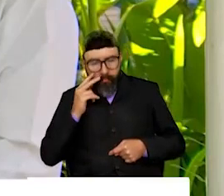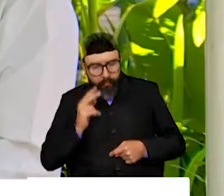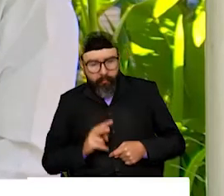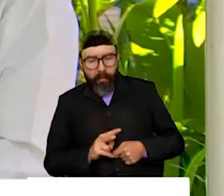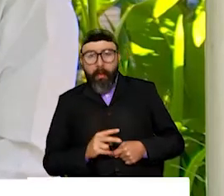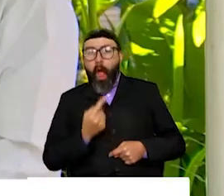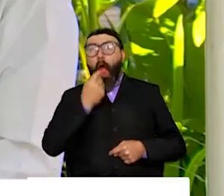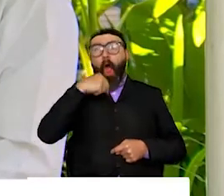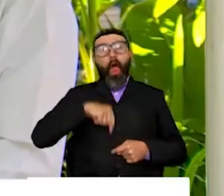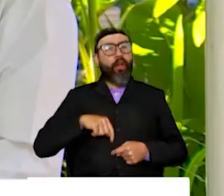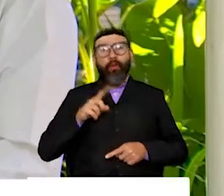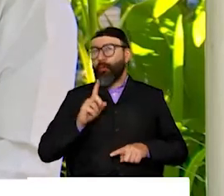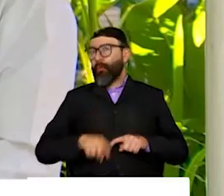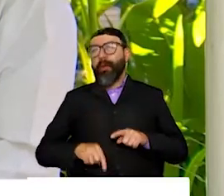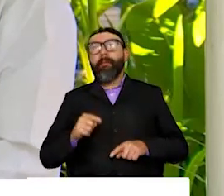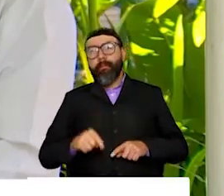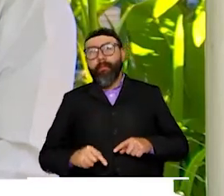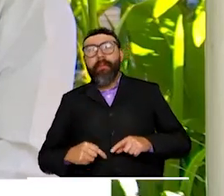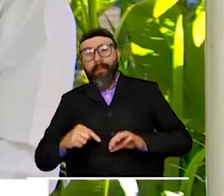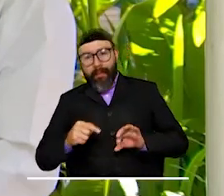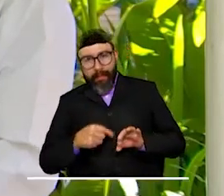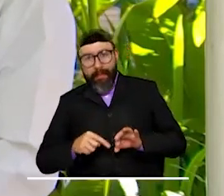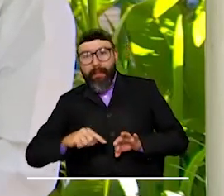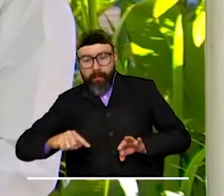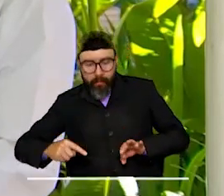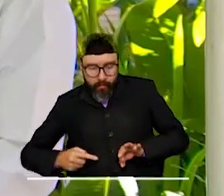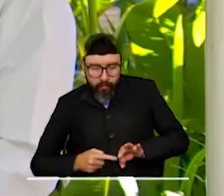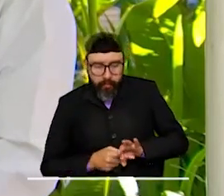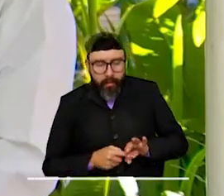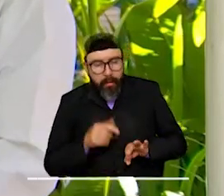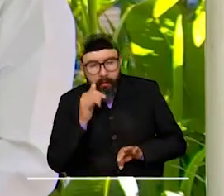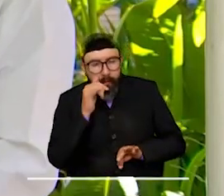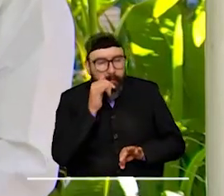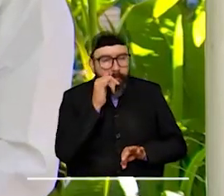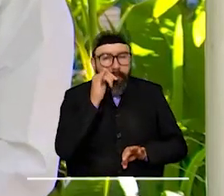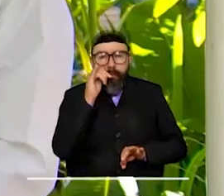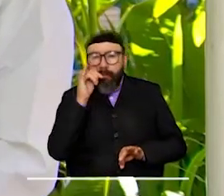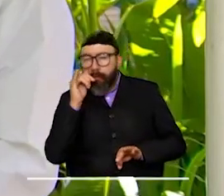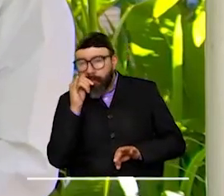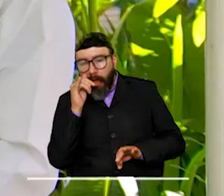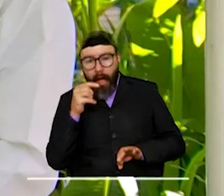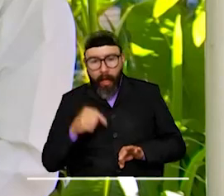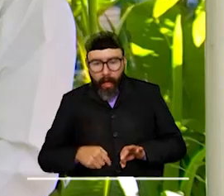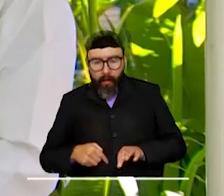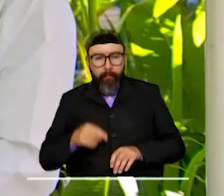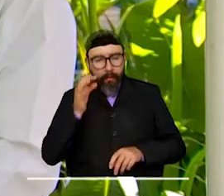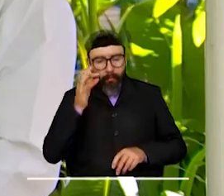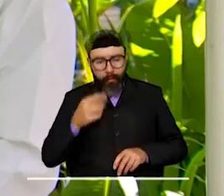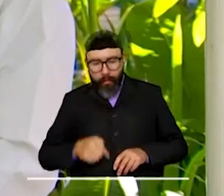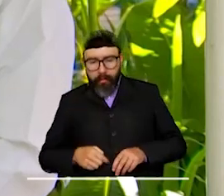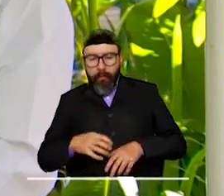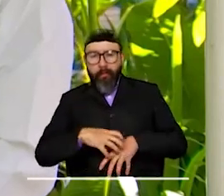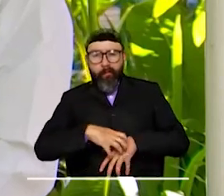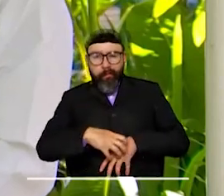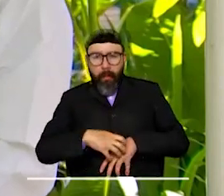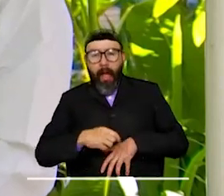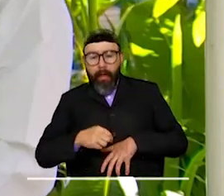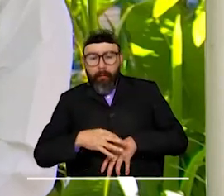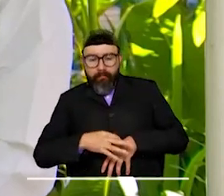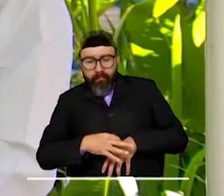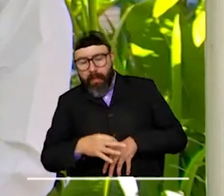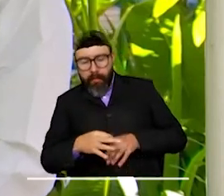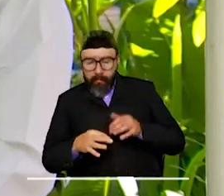método también que se llama colonoscopia, entrar a valorar, y si hay una masita ahí hay que biopsiarla, tomarle